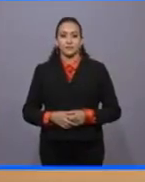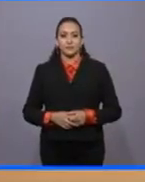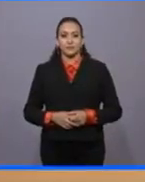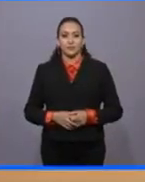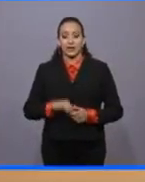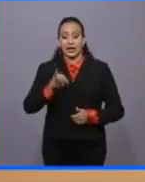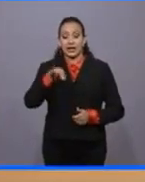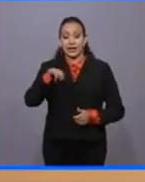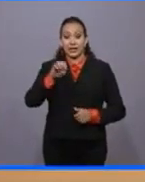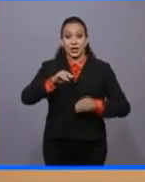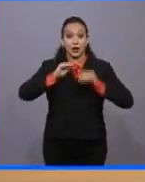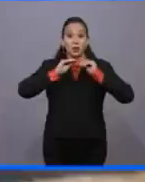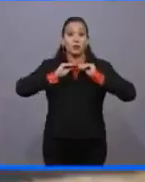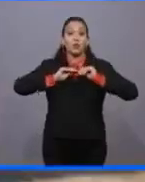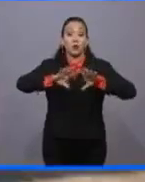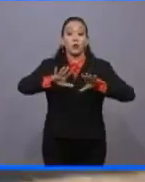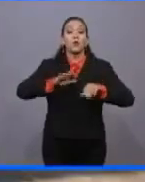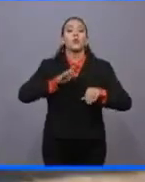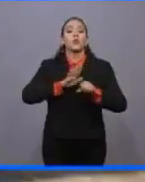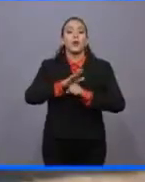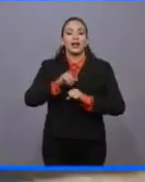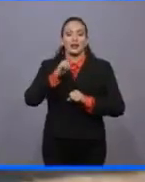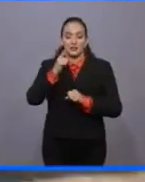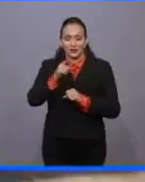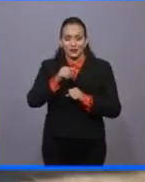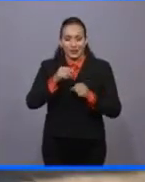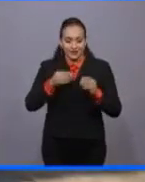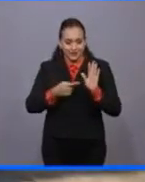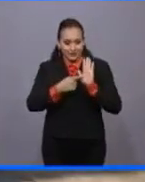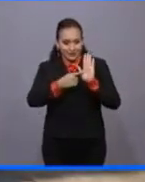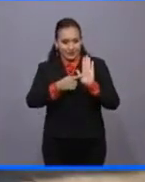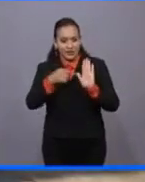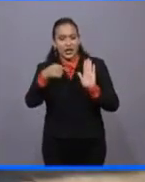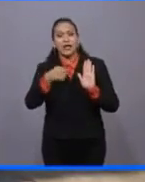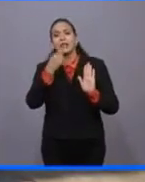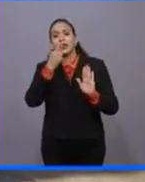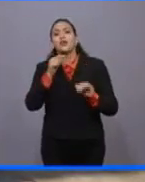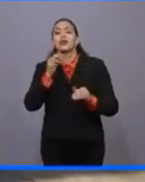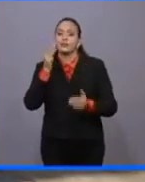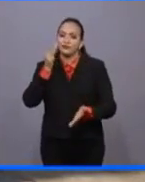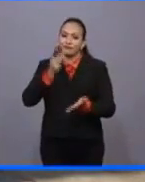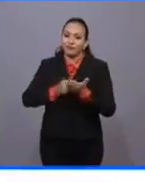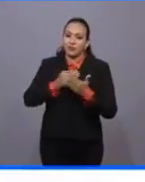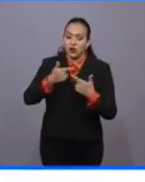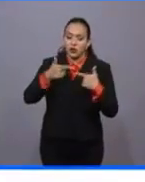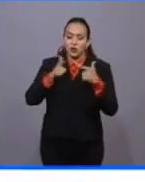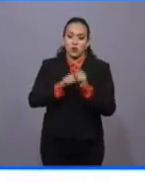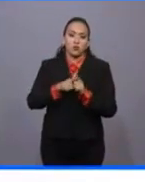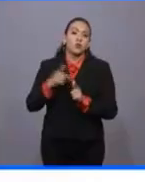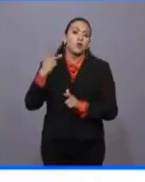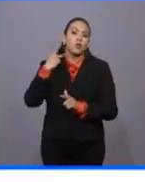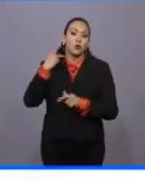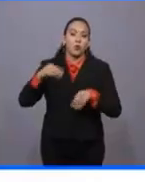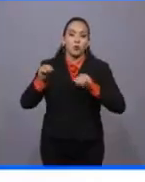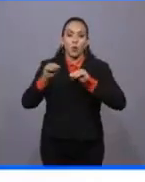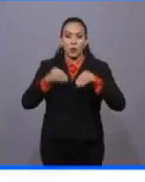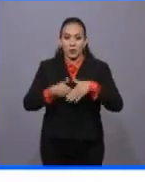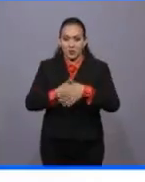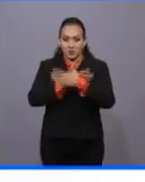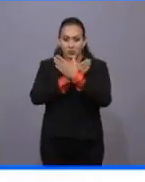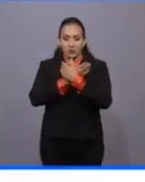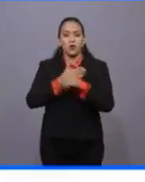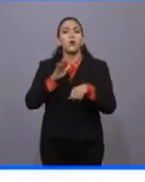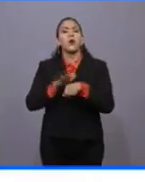Y el INE publicó la resolución del Consejo General mediante la cual impuso una multa al partido Movimiento Ciudadano